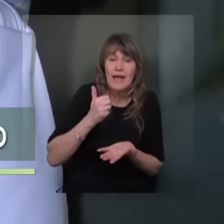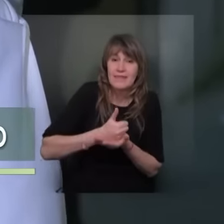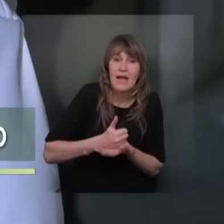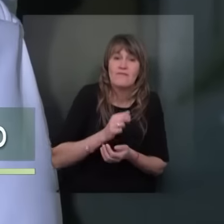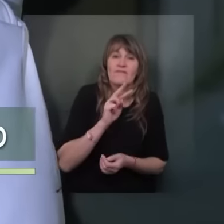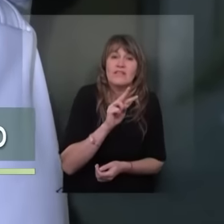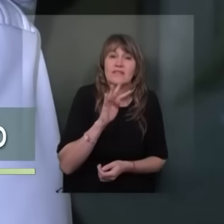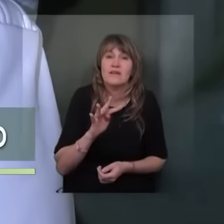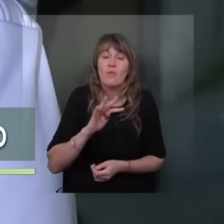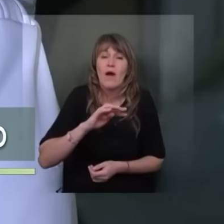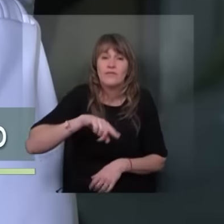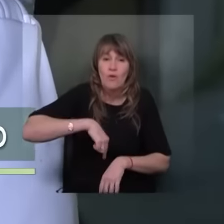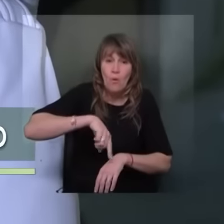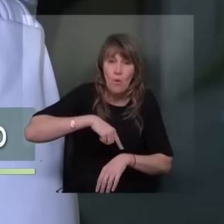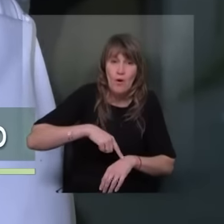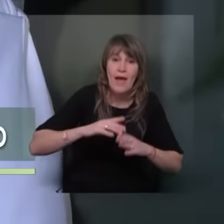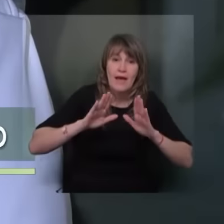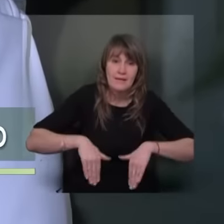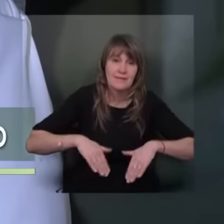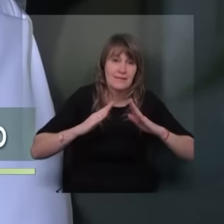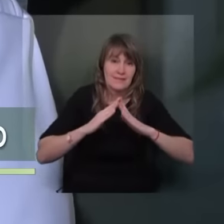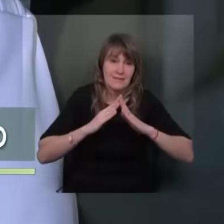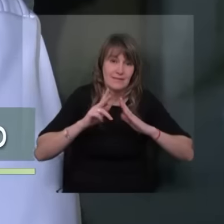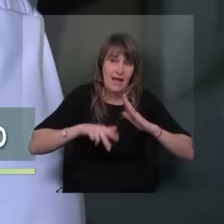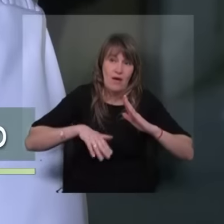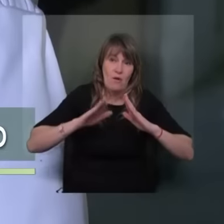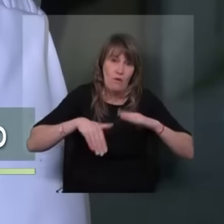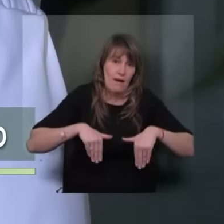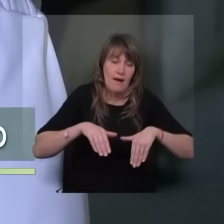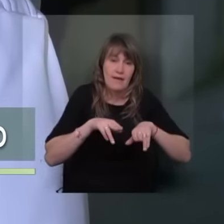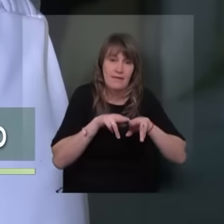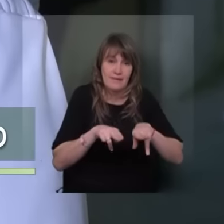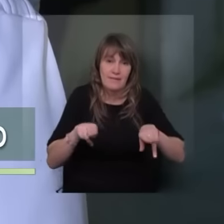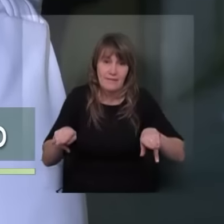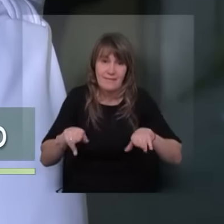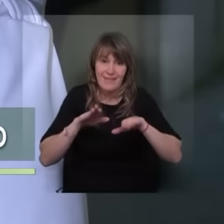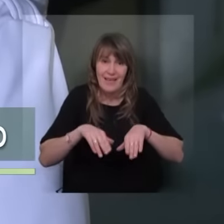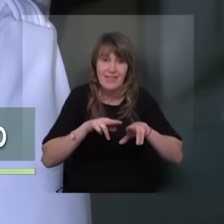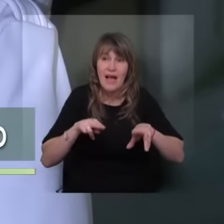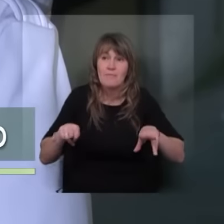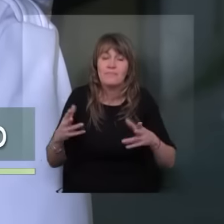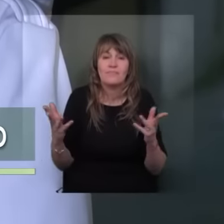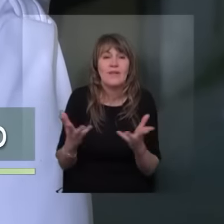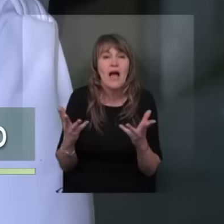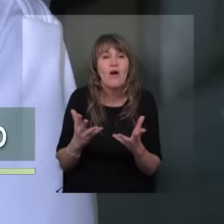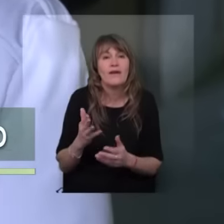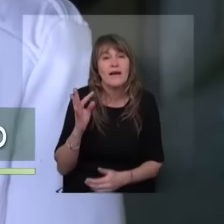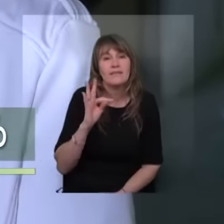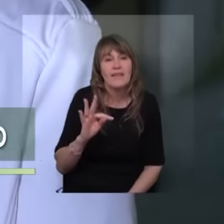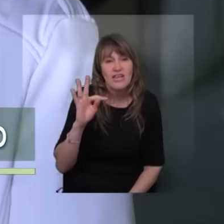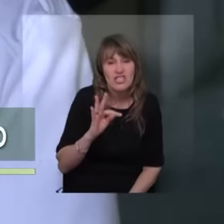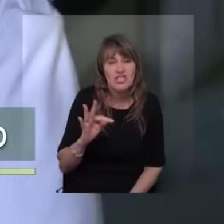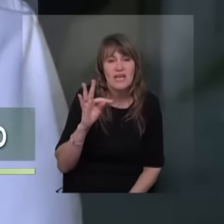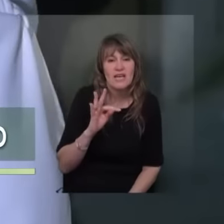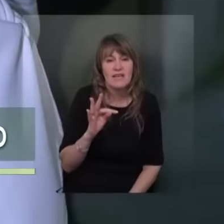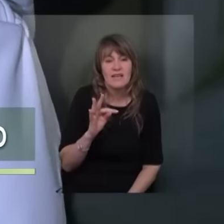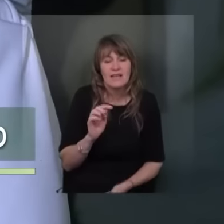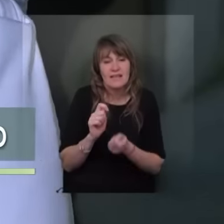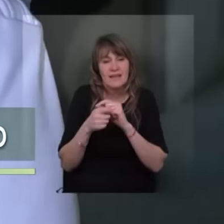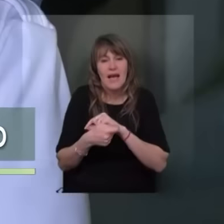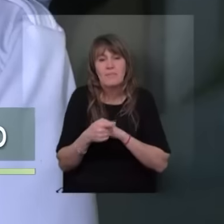horas el sentido de perten el sentido de cambiar y ahora justo estamos trabajando en unos talleres de cambiar la palabra